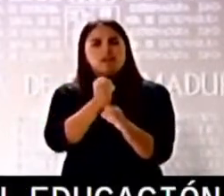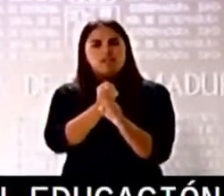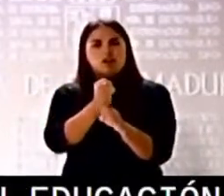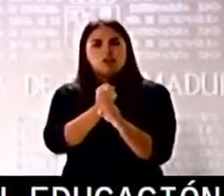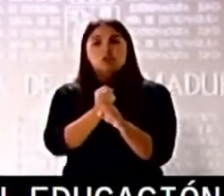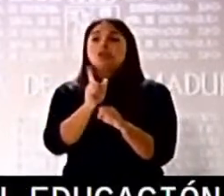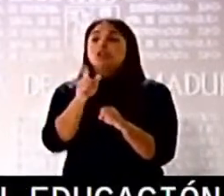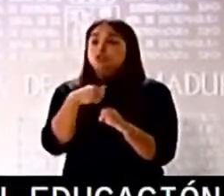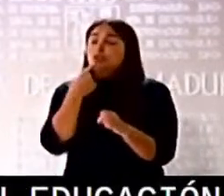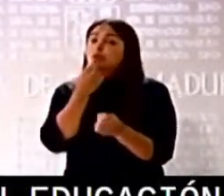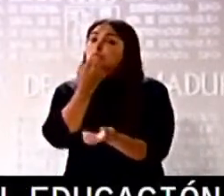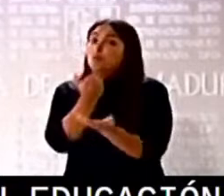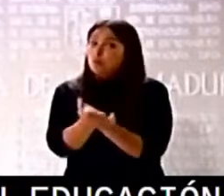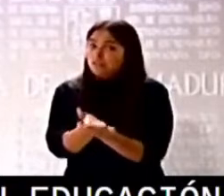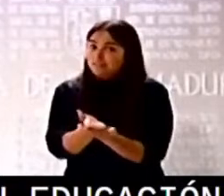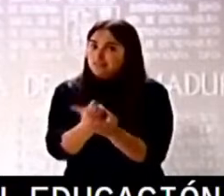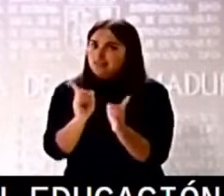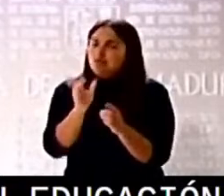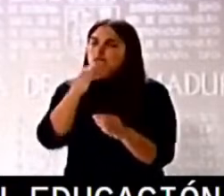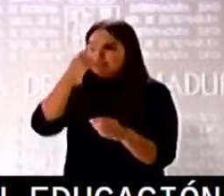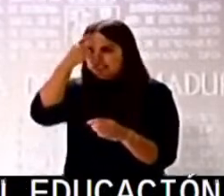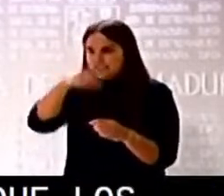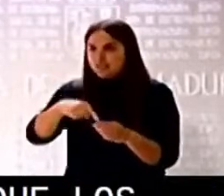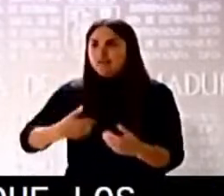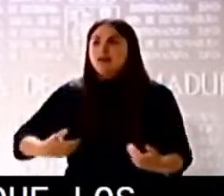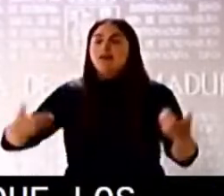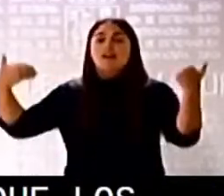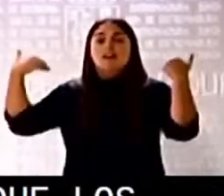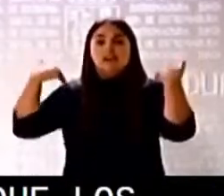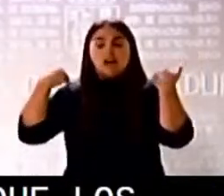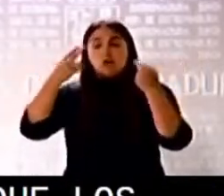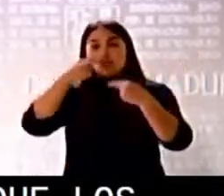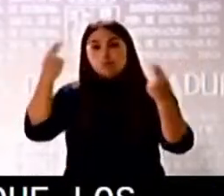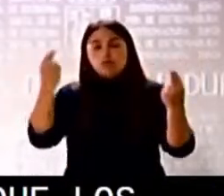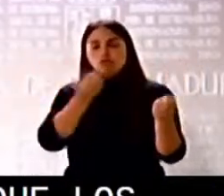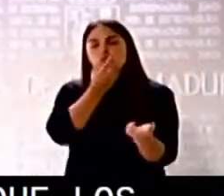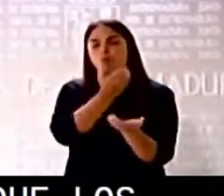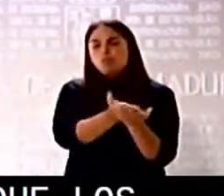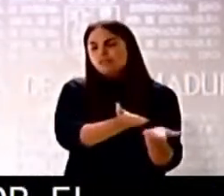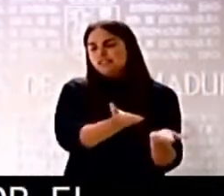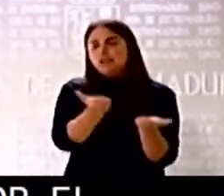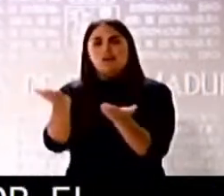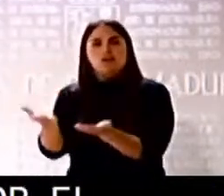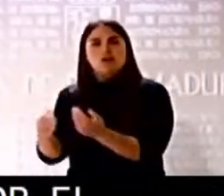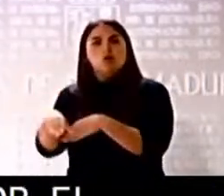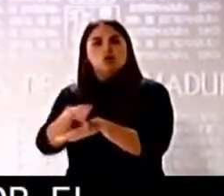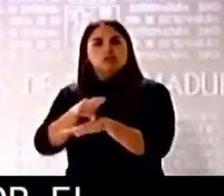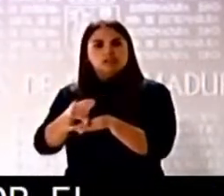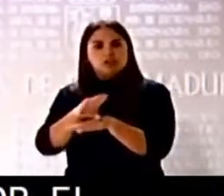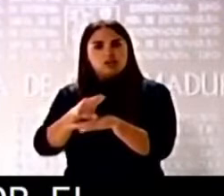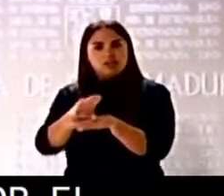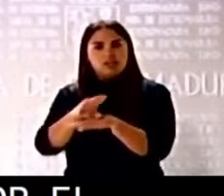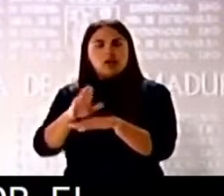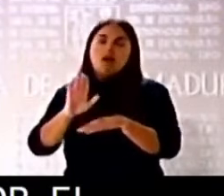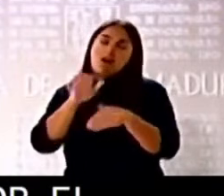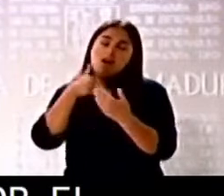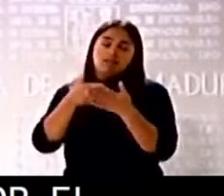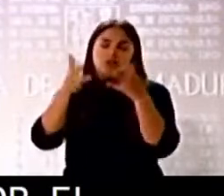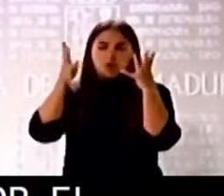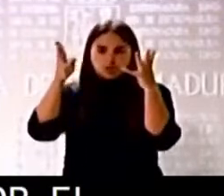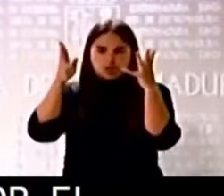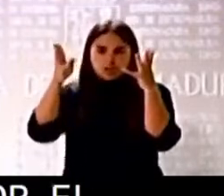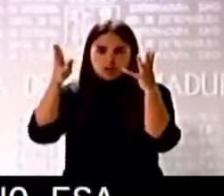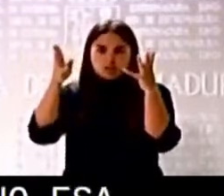Digo propuesta porque saben que los cargos públicos vienen como propuesta por el consejero del ramo al Consejo de Gobierno.